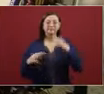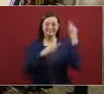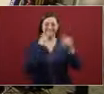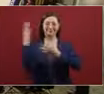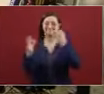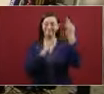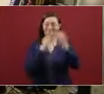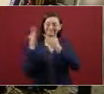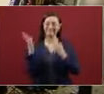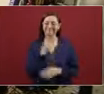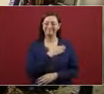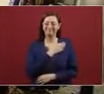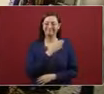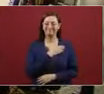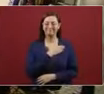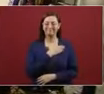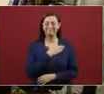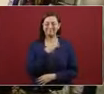noticia.